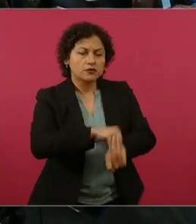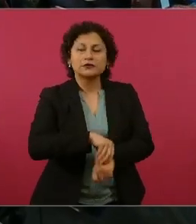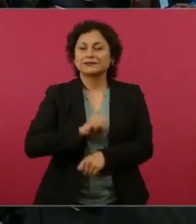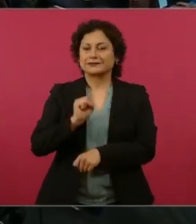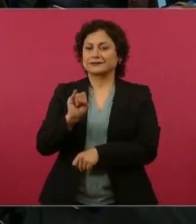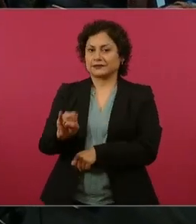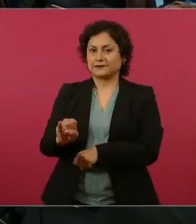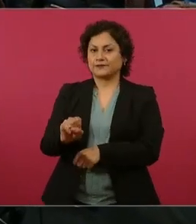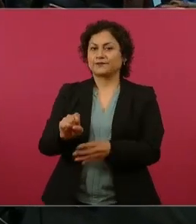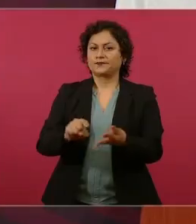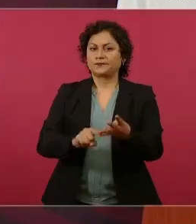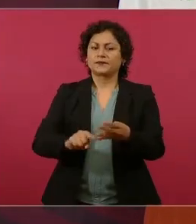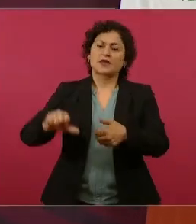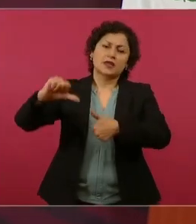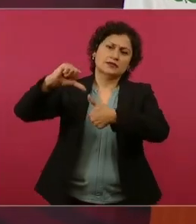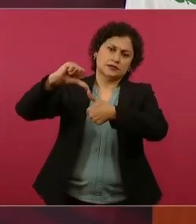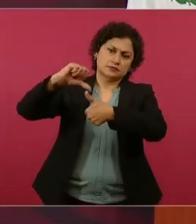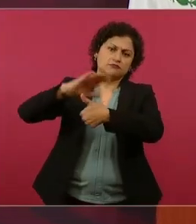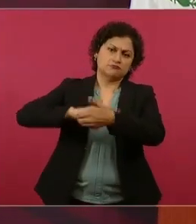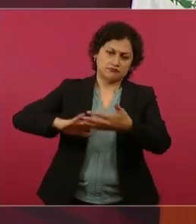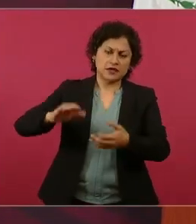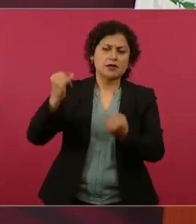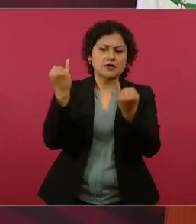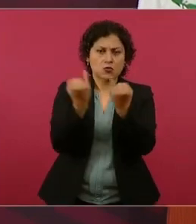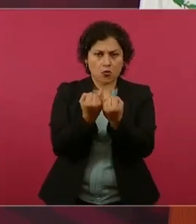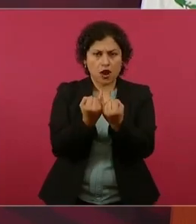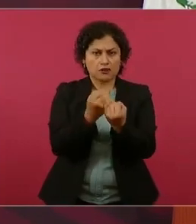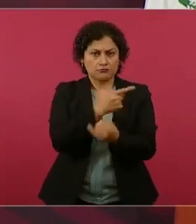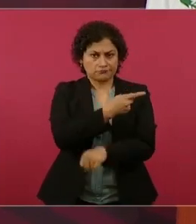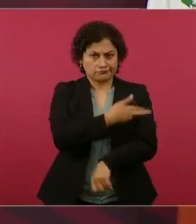y Centroamérica. Pero